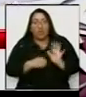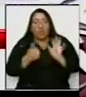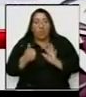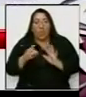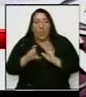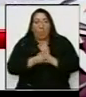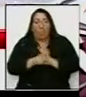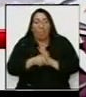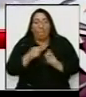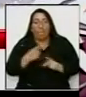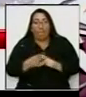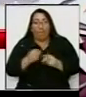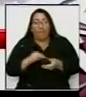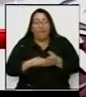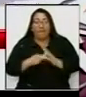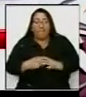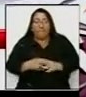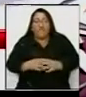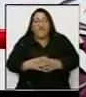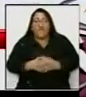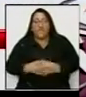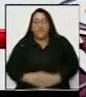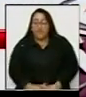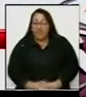de la ley, porque de lo contrario,